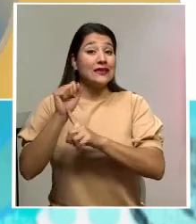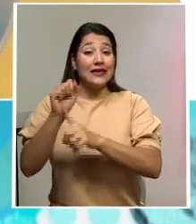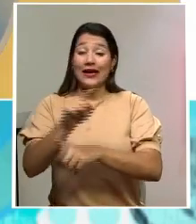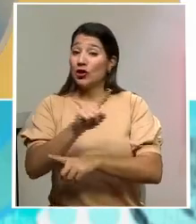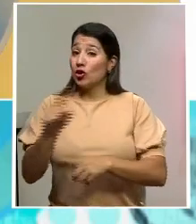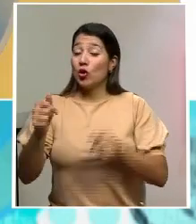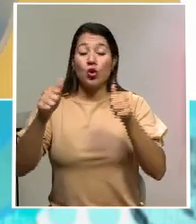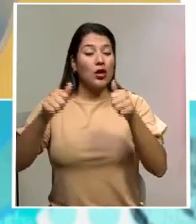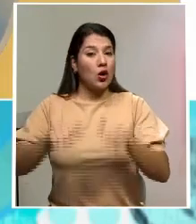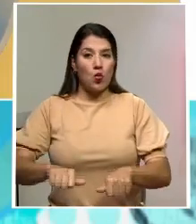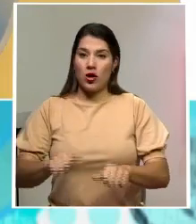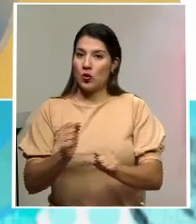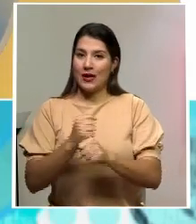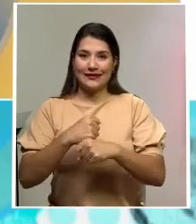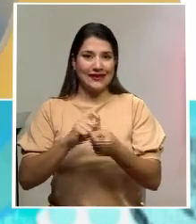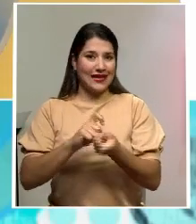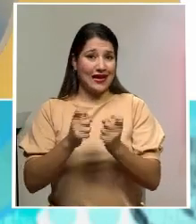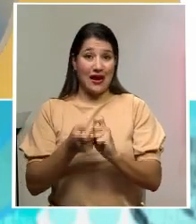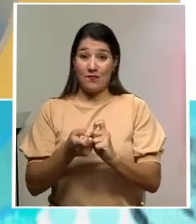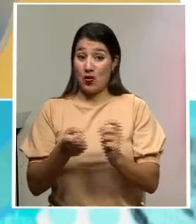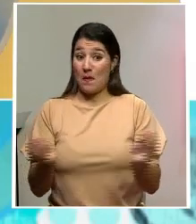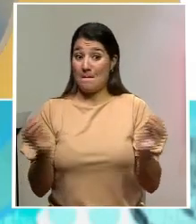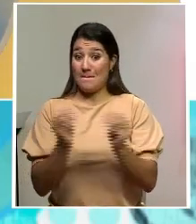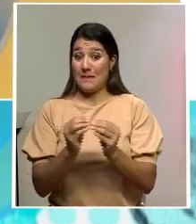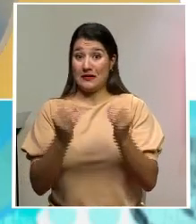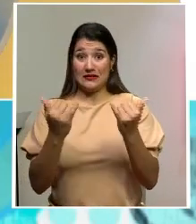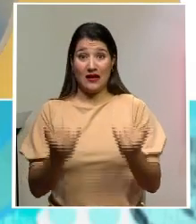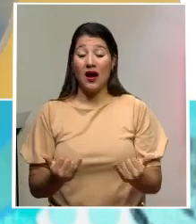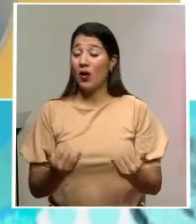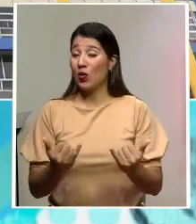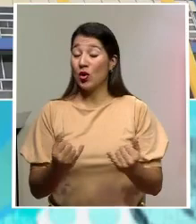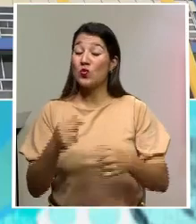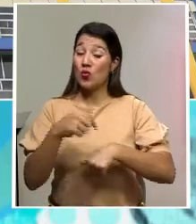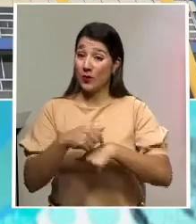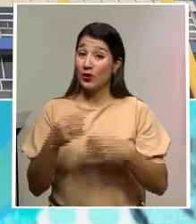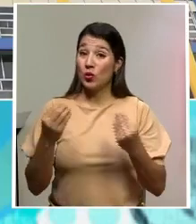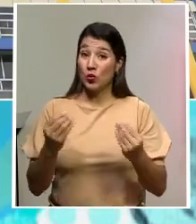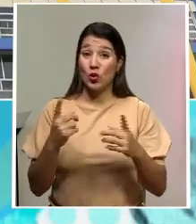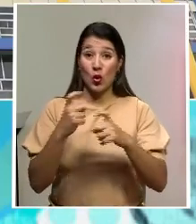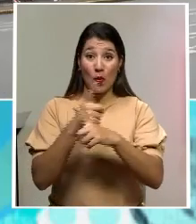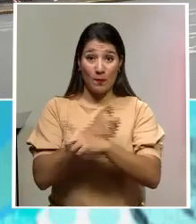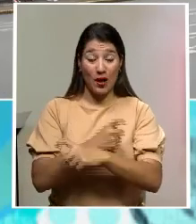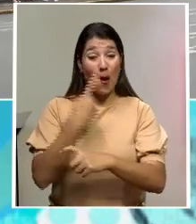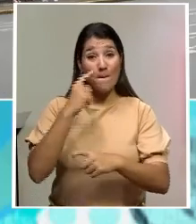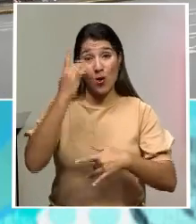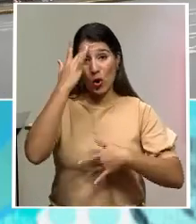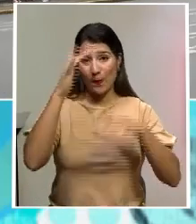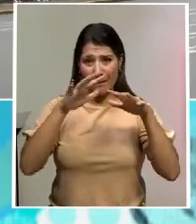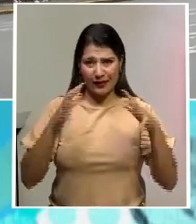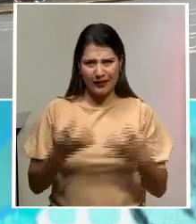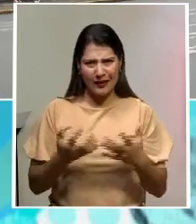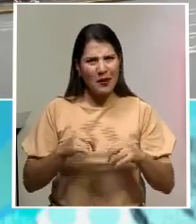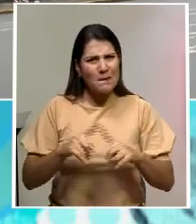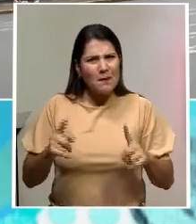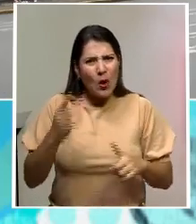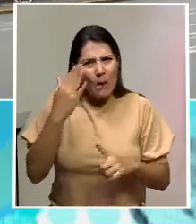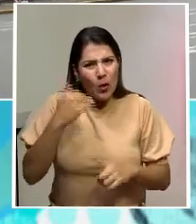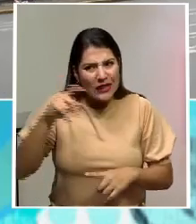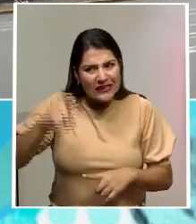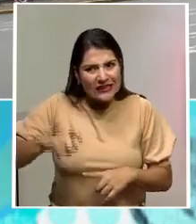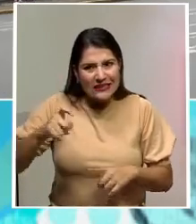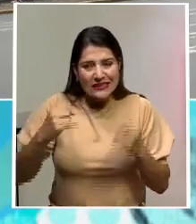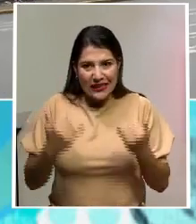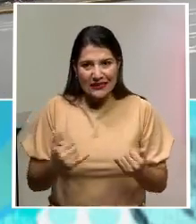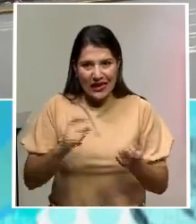dé esta reforma, sobre todo en un momento tan complejo como en el que vivimos. Pero ¿por qué es urgente esta reforma? Y también, ¿qué